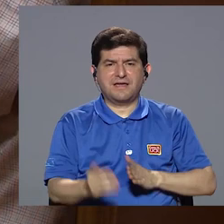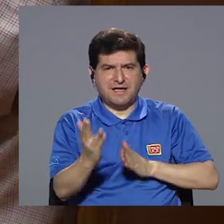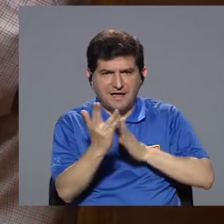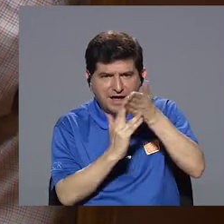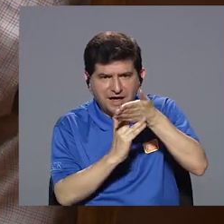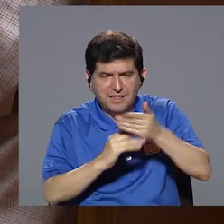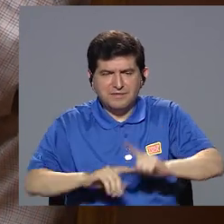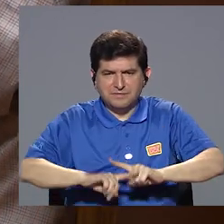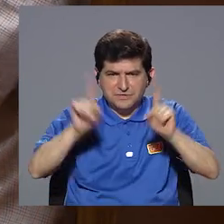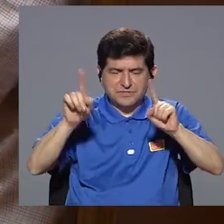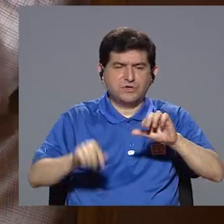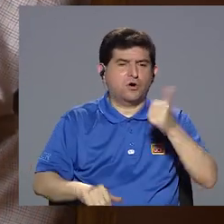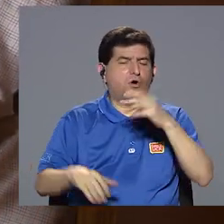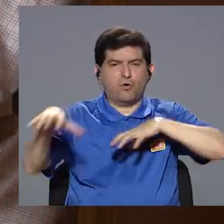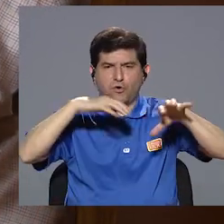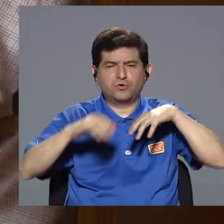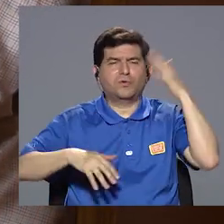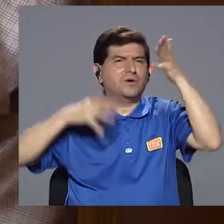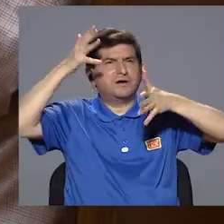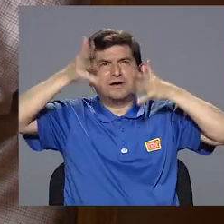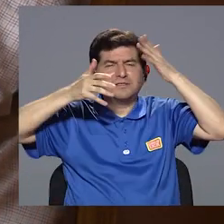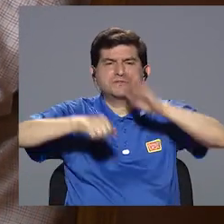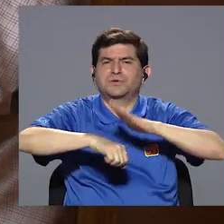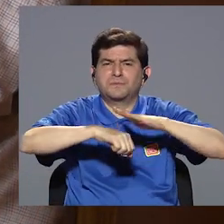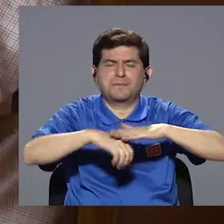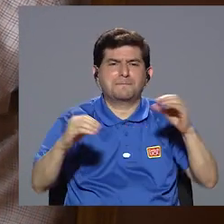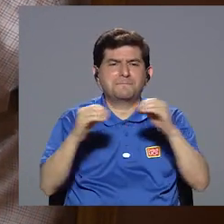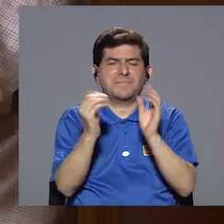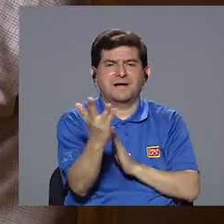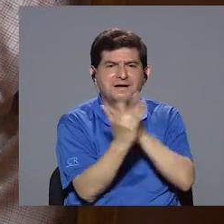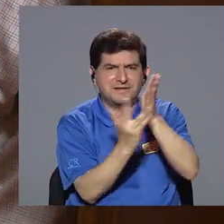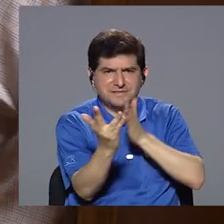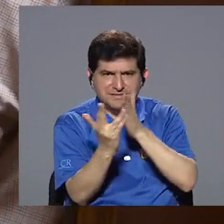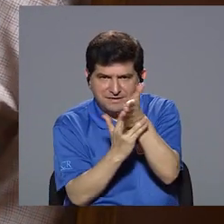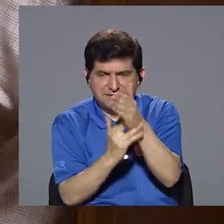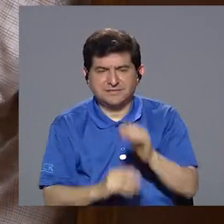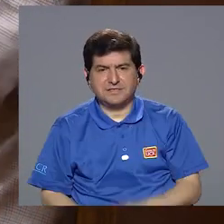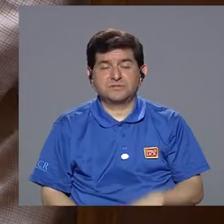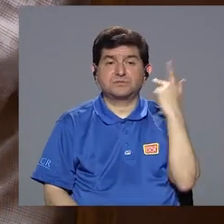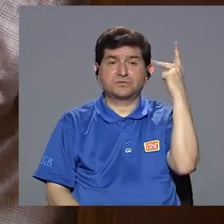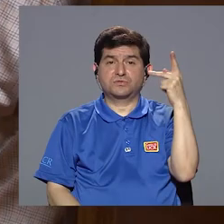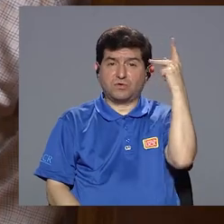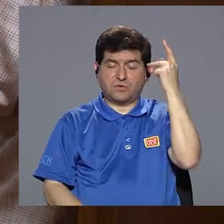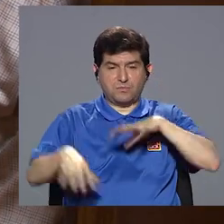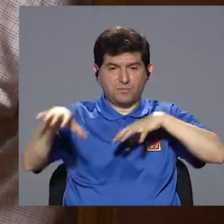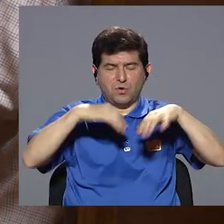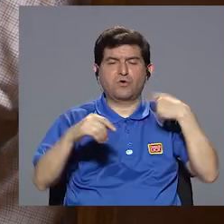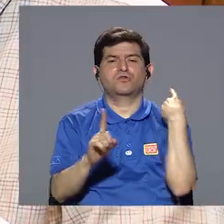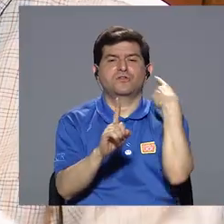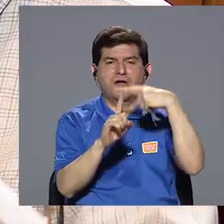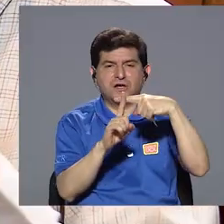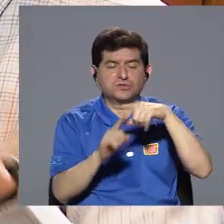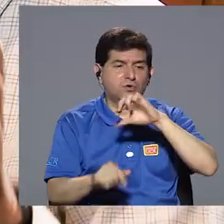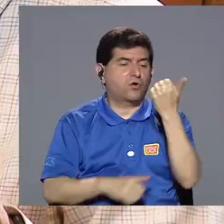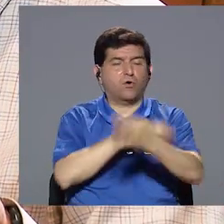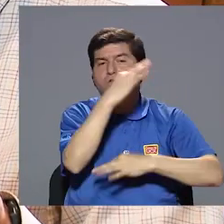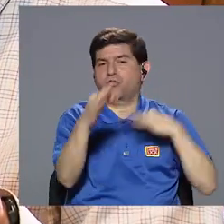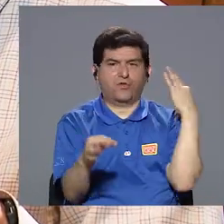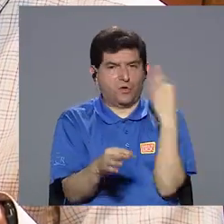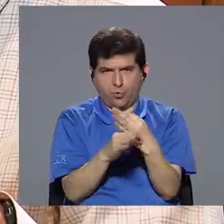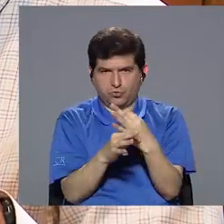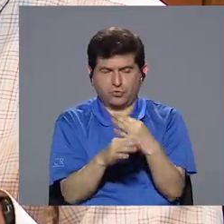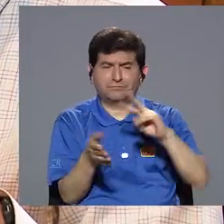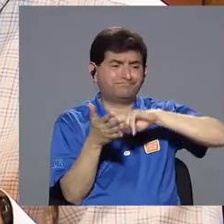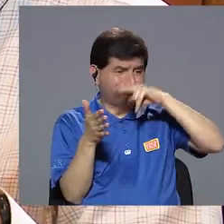de admisión diferida otro tipo de acciones creativas que permitan un mayor acceso mediante políticas de acción afirmativa